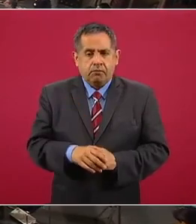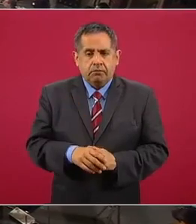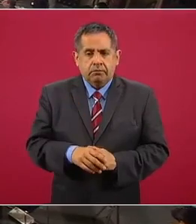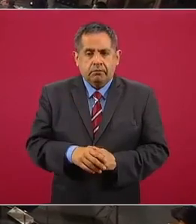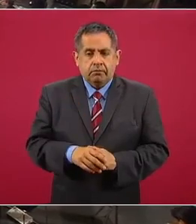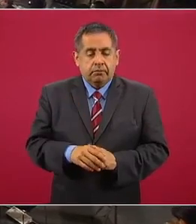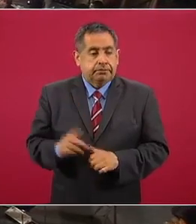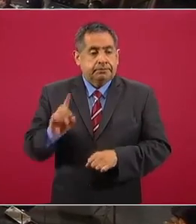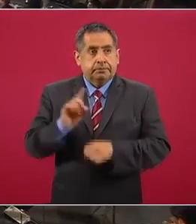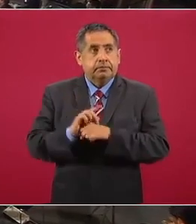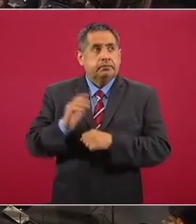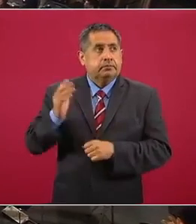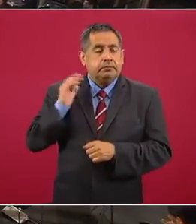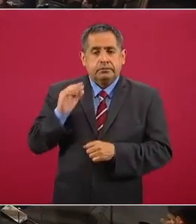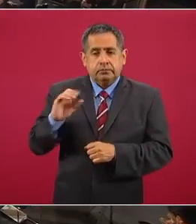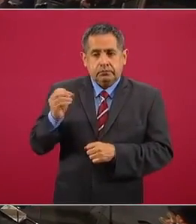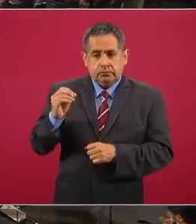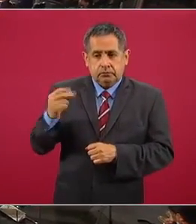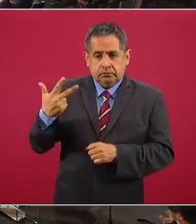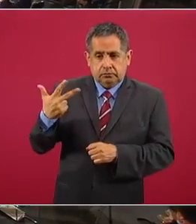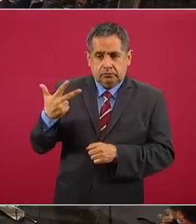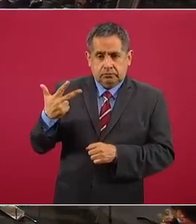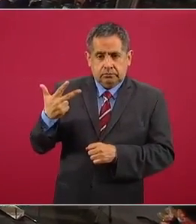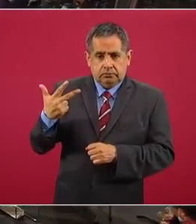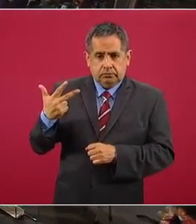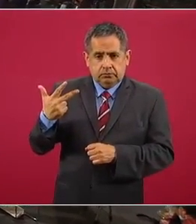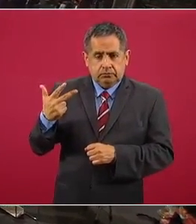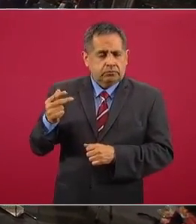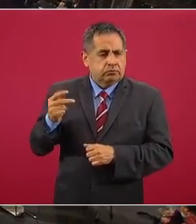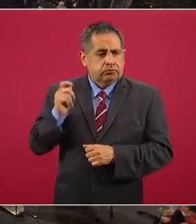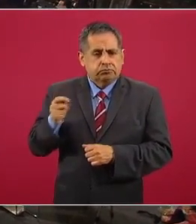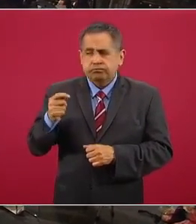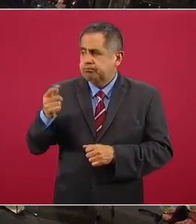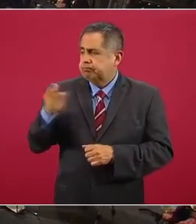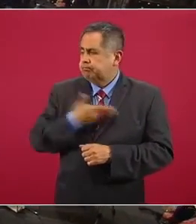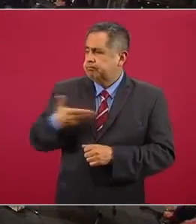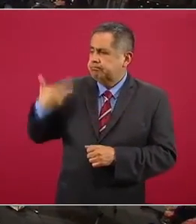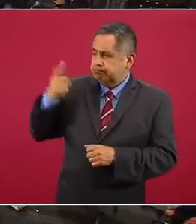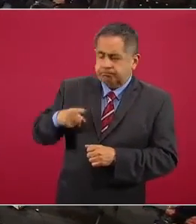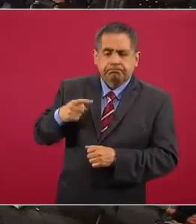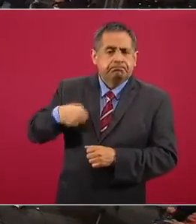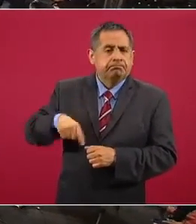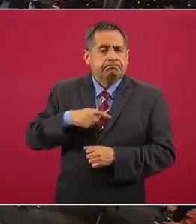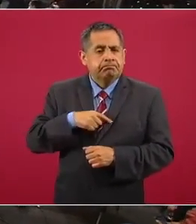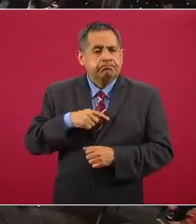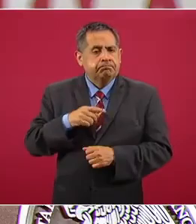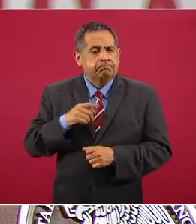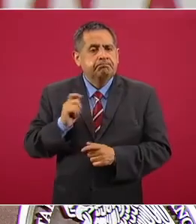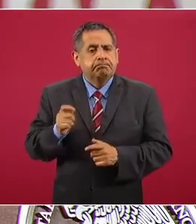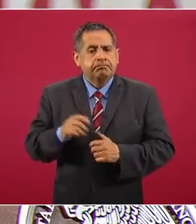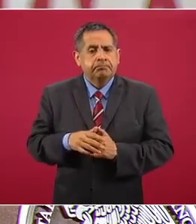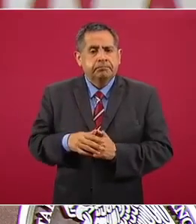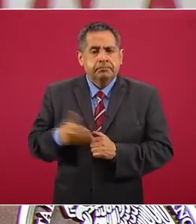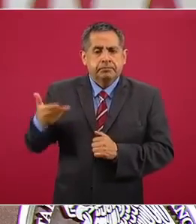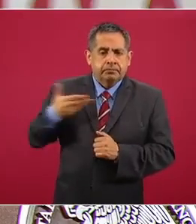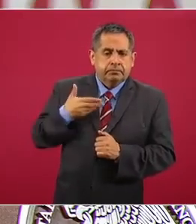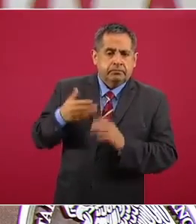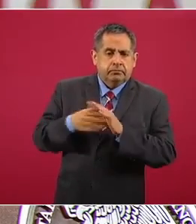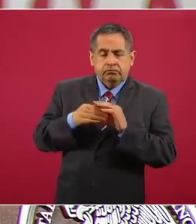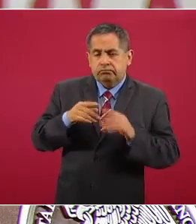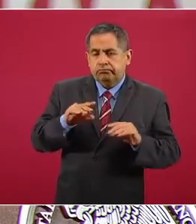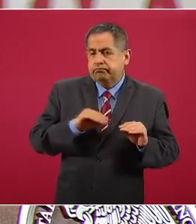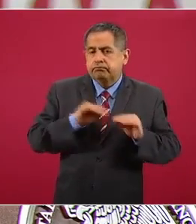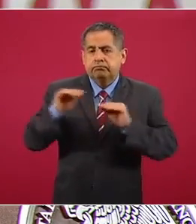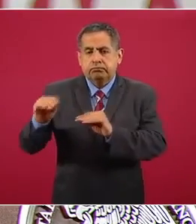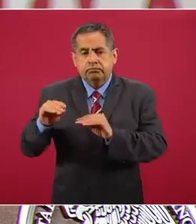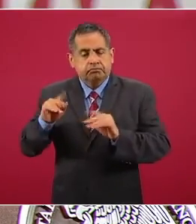El día 8 de octubre, por indicaciones del presidente, nos pidió que nos